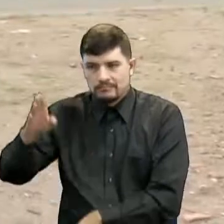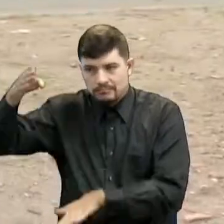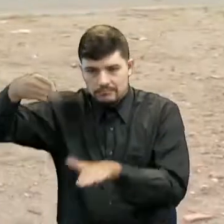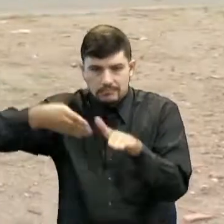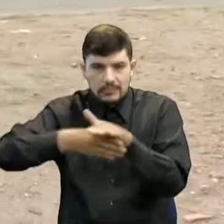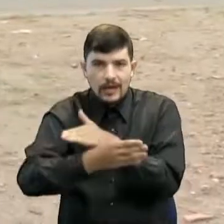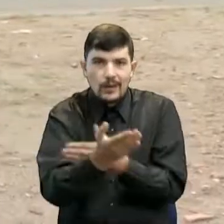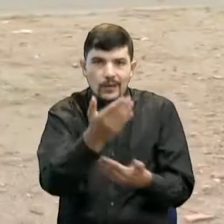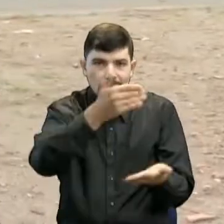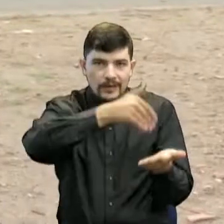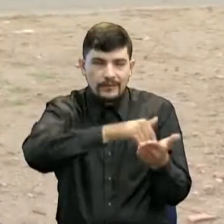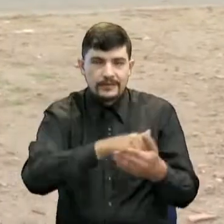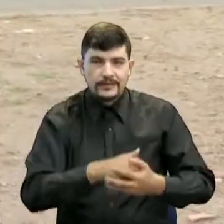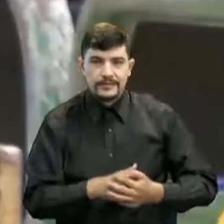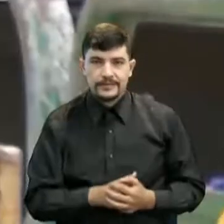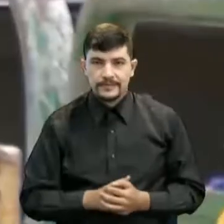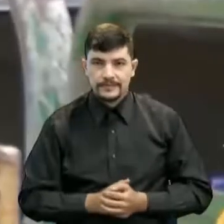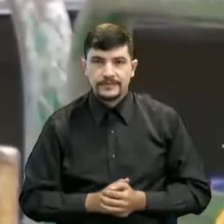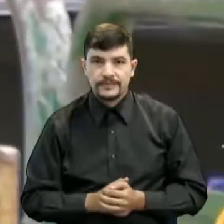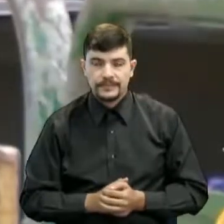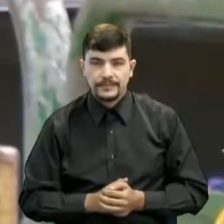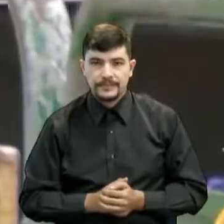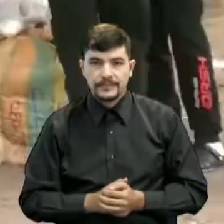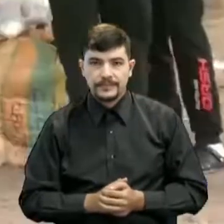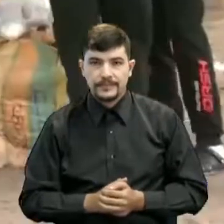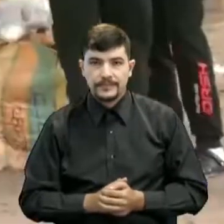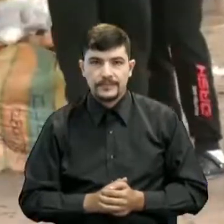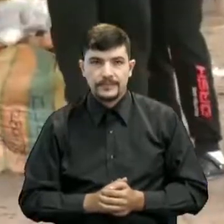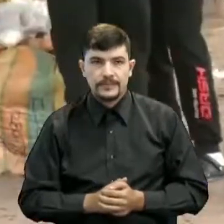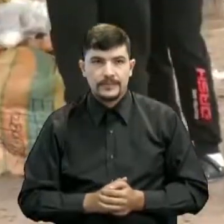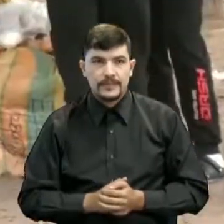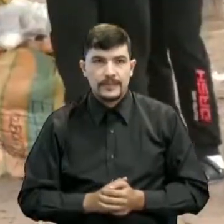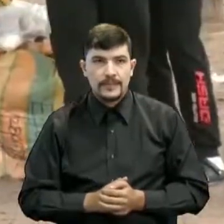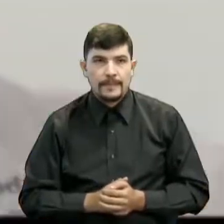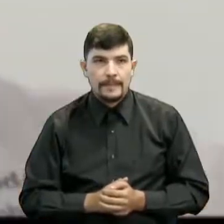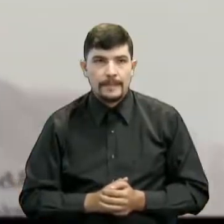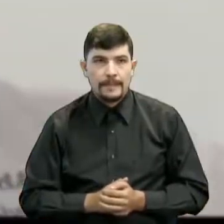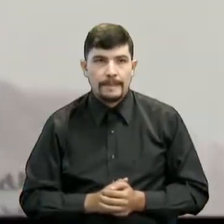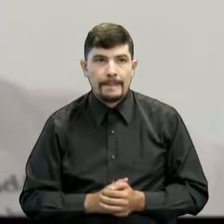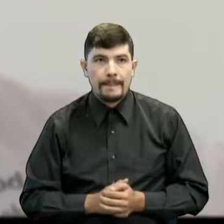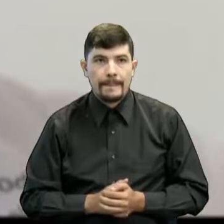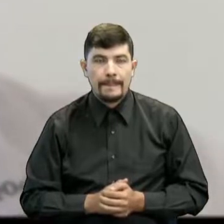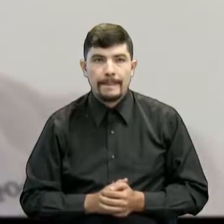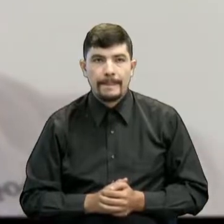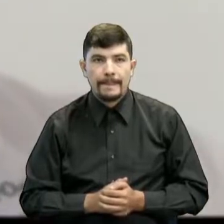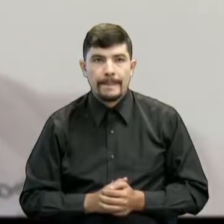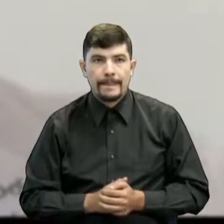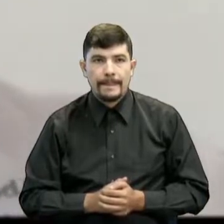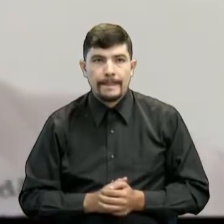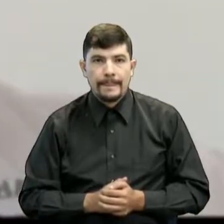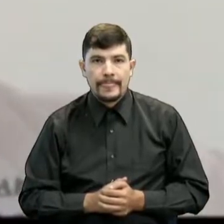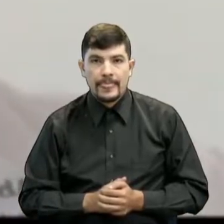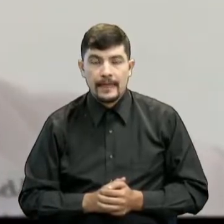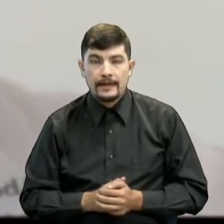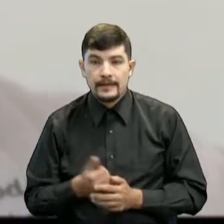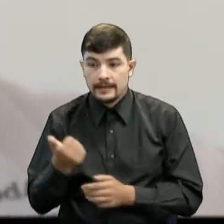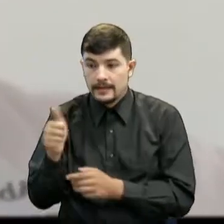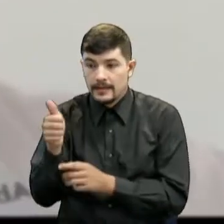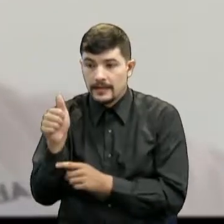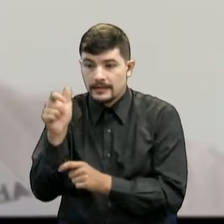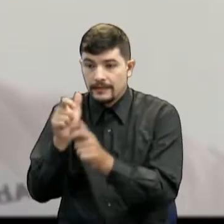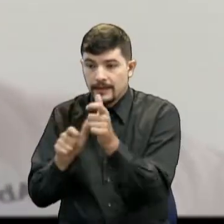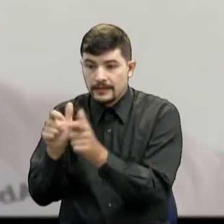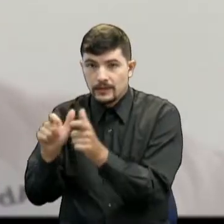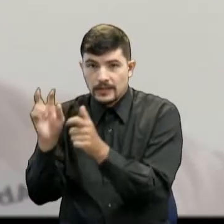armando sánchez abogado y analista de fronteras este éxodo traerá un nuevo fenómeno migratorio hoy por hoy de cada 10 venezolanos 8